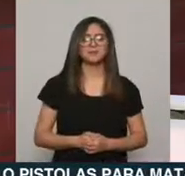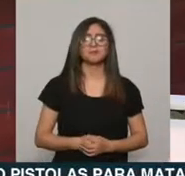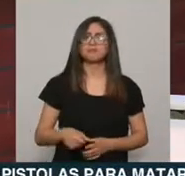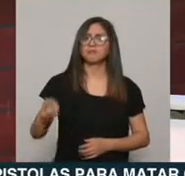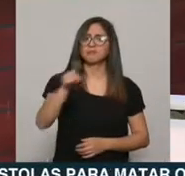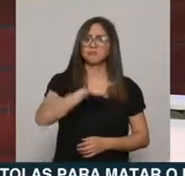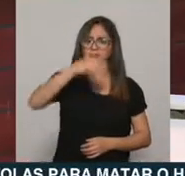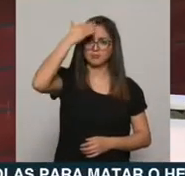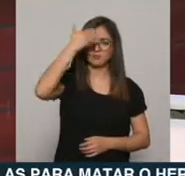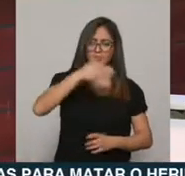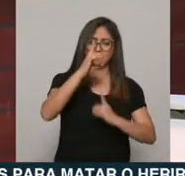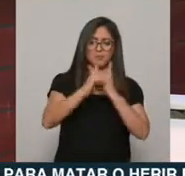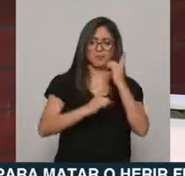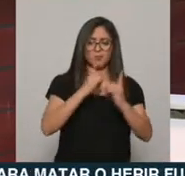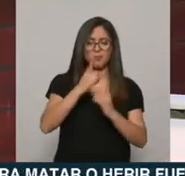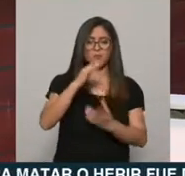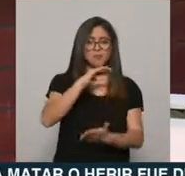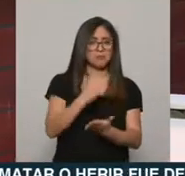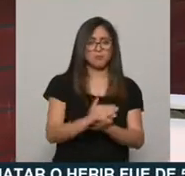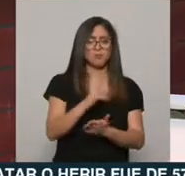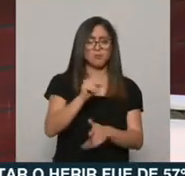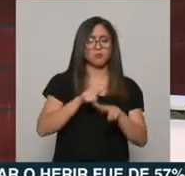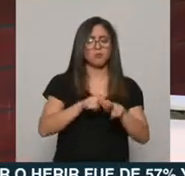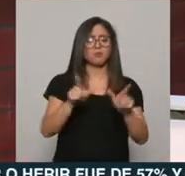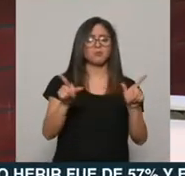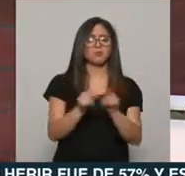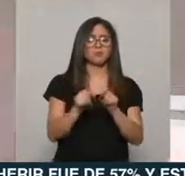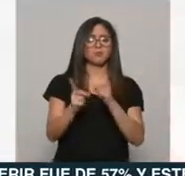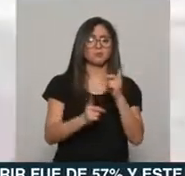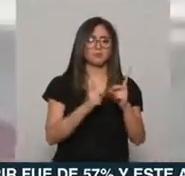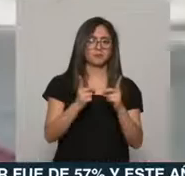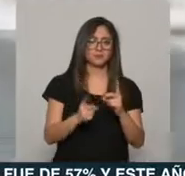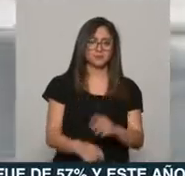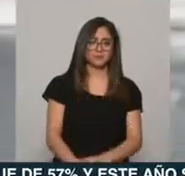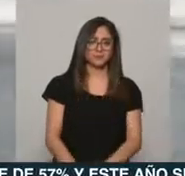de los deportes nunca se detiene, así que vamos con nuestras breves.